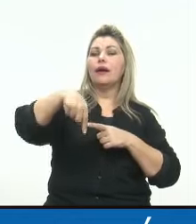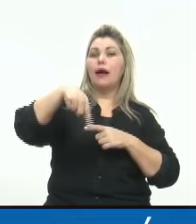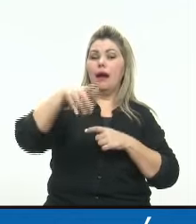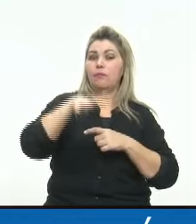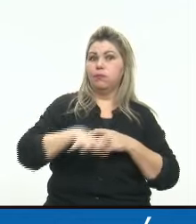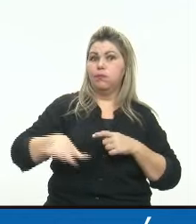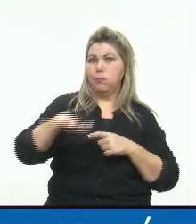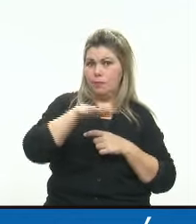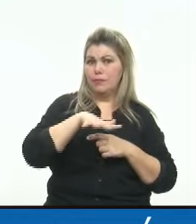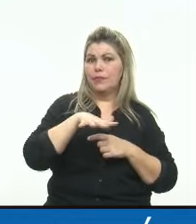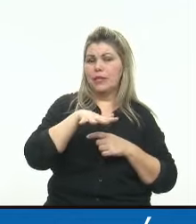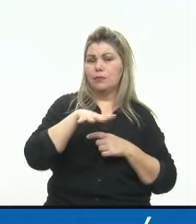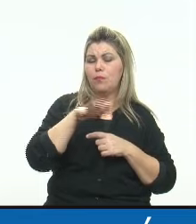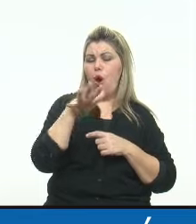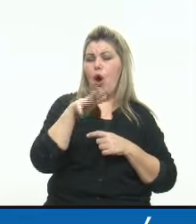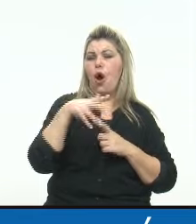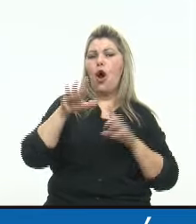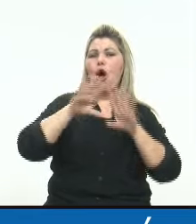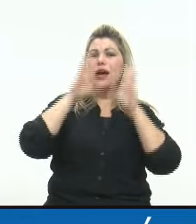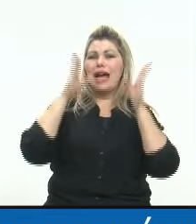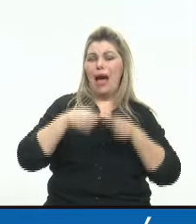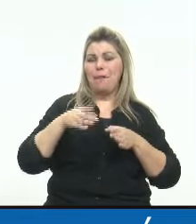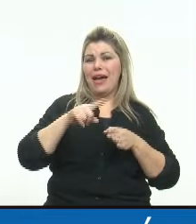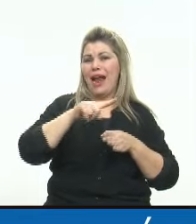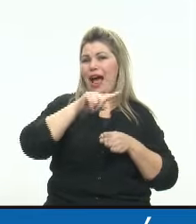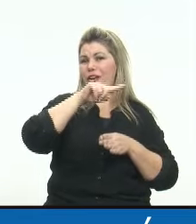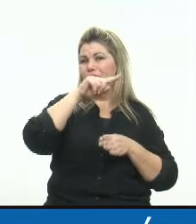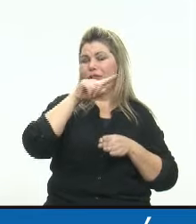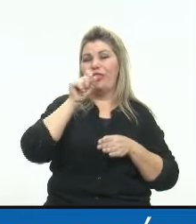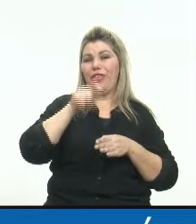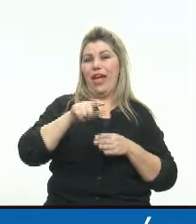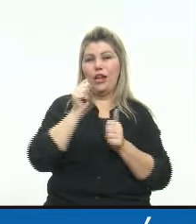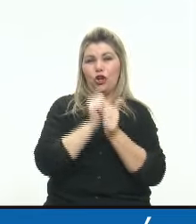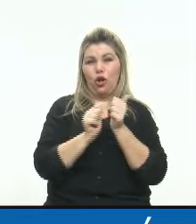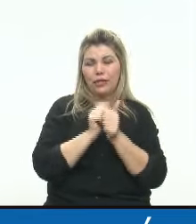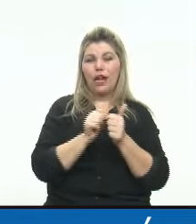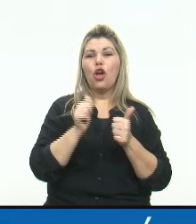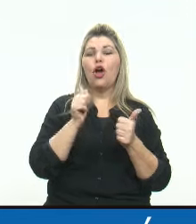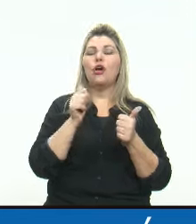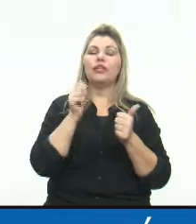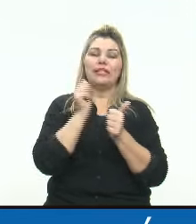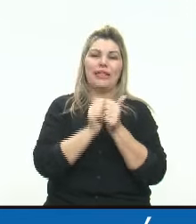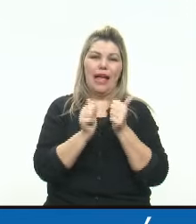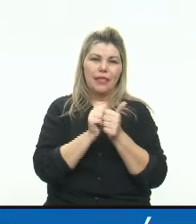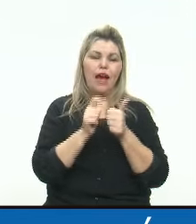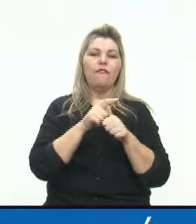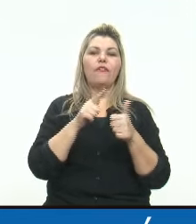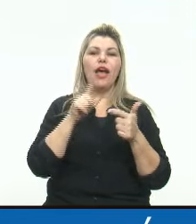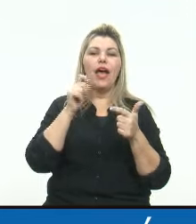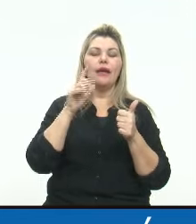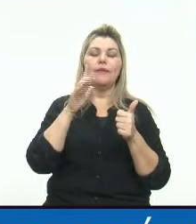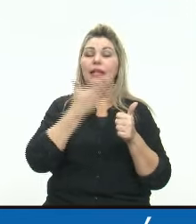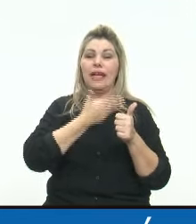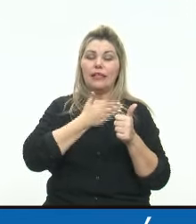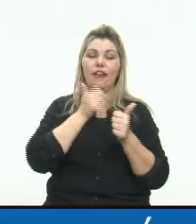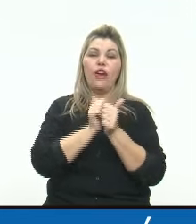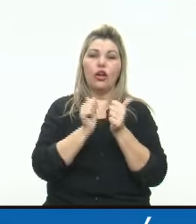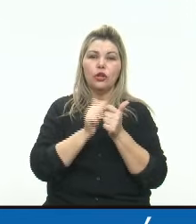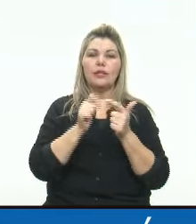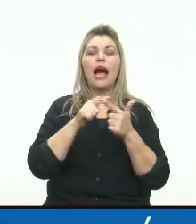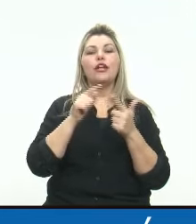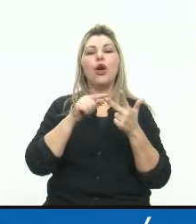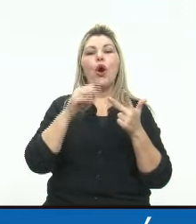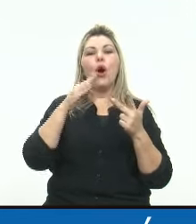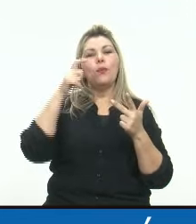de la Cámara Federal de Rosario, Santa Fe, Rosario, Venado Tuerto, Rafaela y San Nicolás. Para el resto del 2024